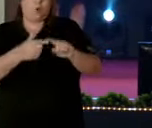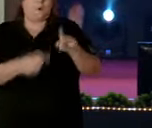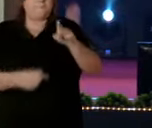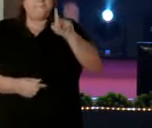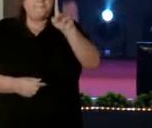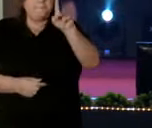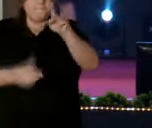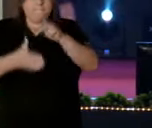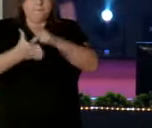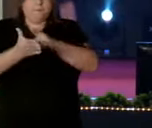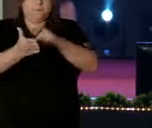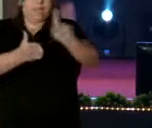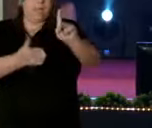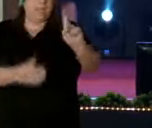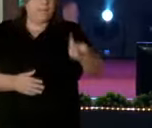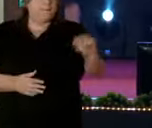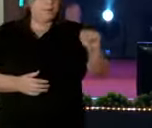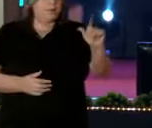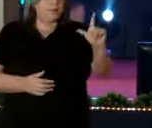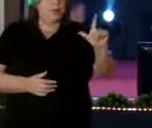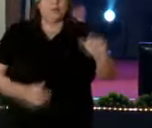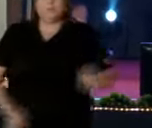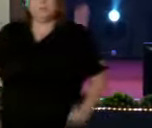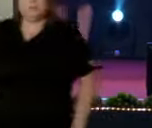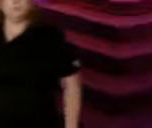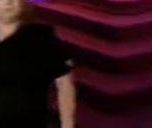Alaba 7. Adelante.